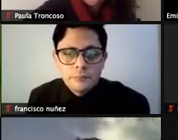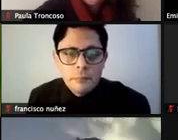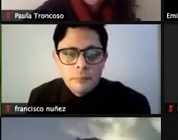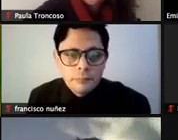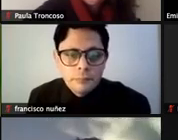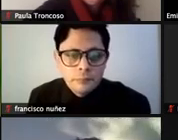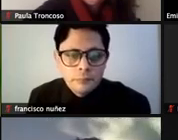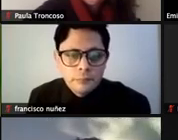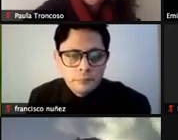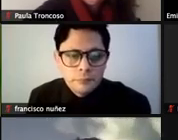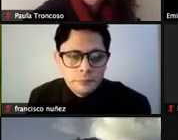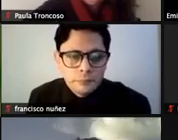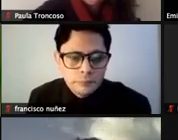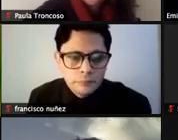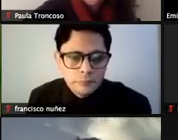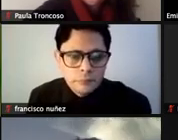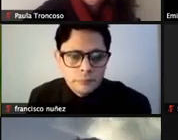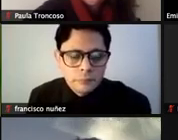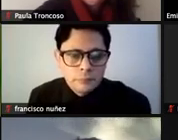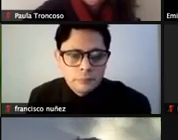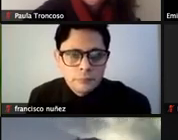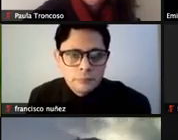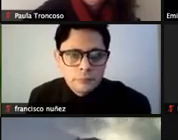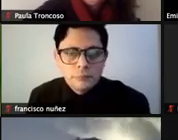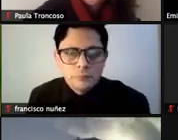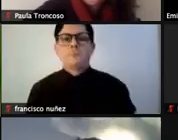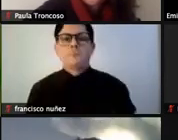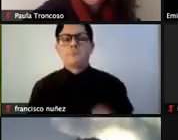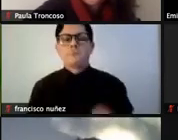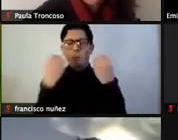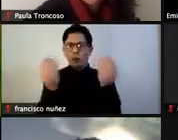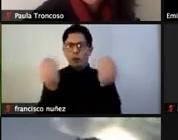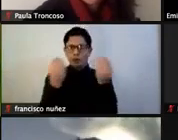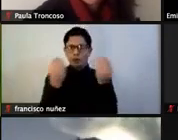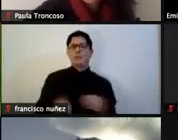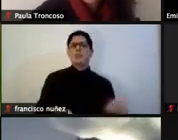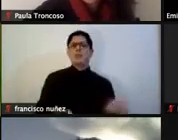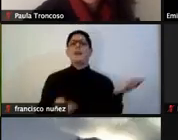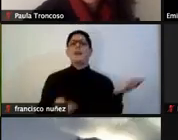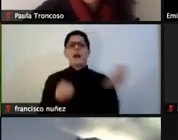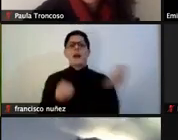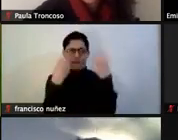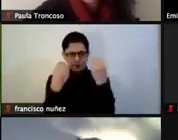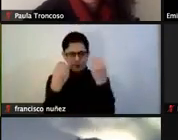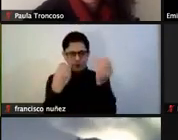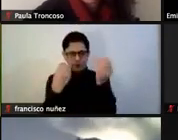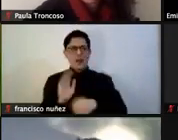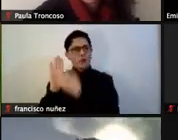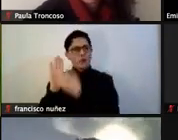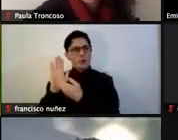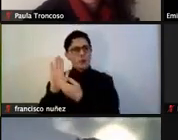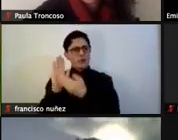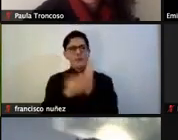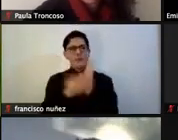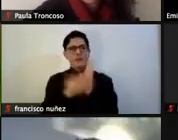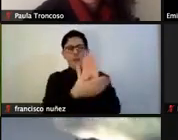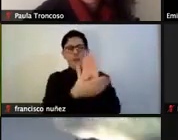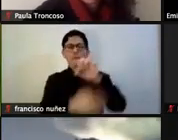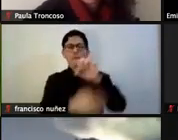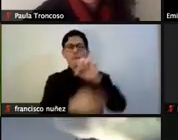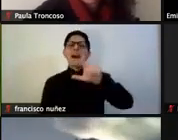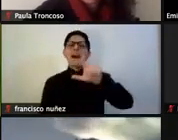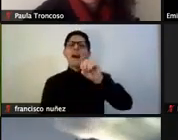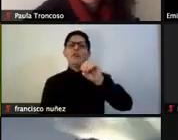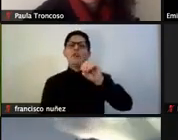Muy buenas tardes. A nombre de la Biblioteca Fernand de Montesquieu de Vallaux, el Departamento de Geofísica de la Universidad